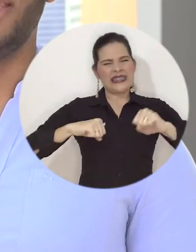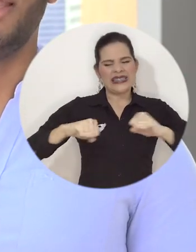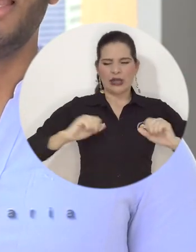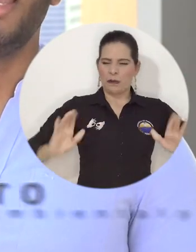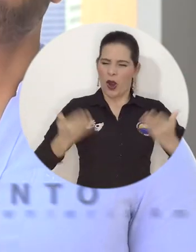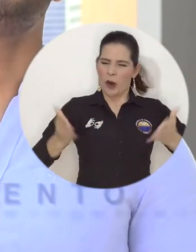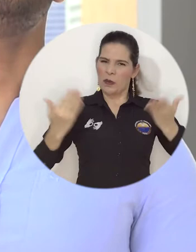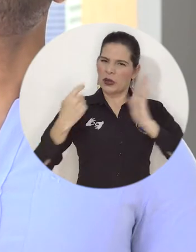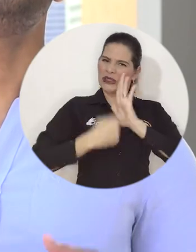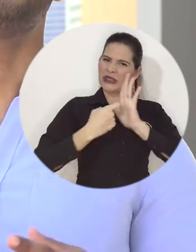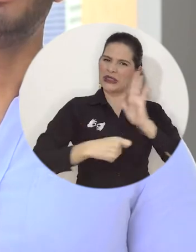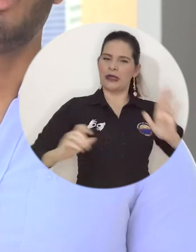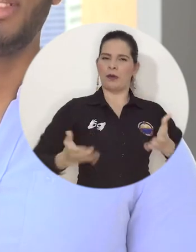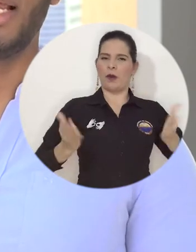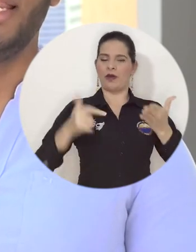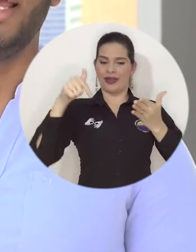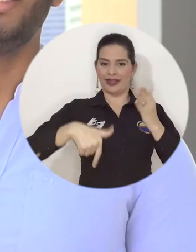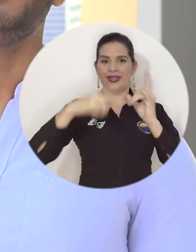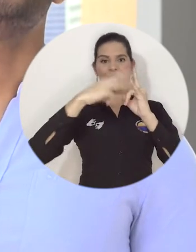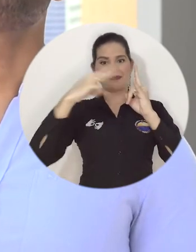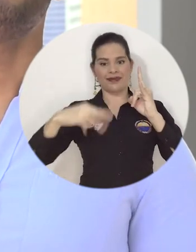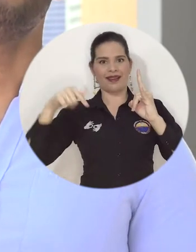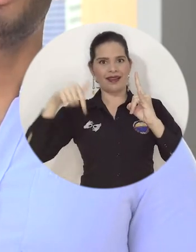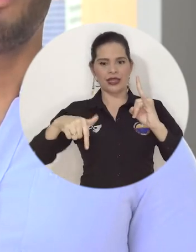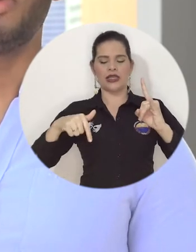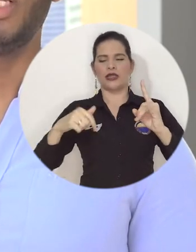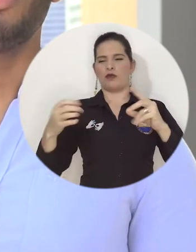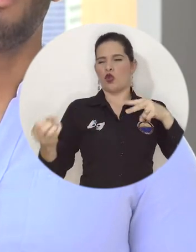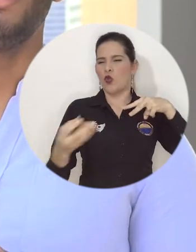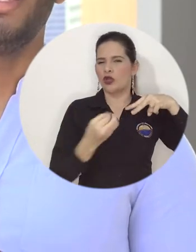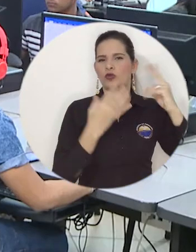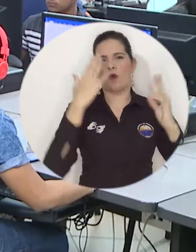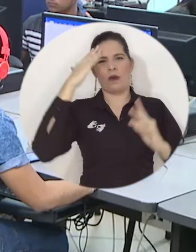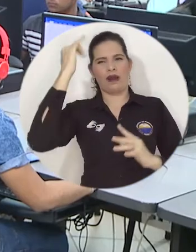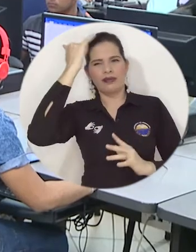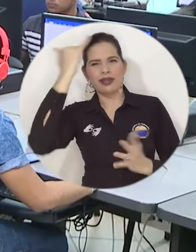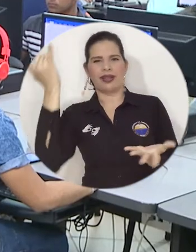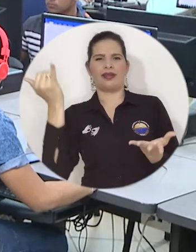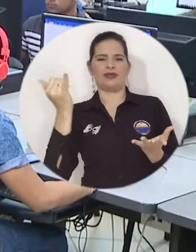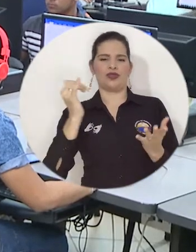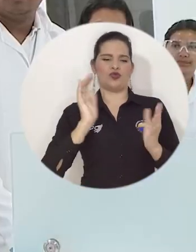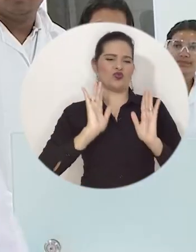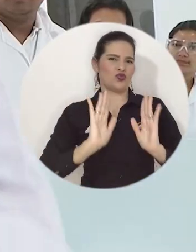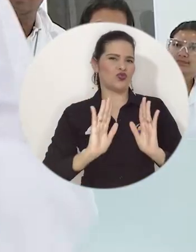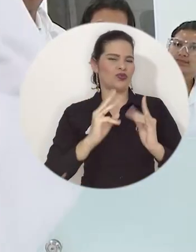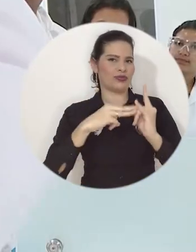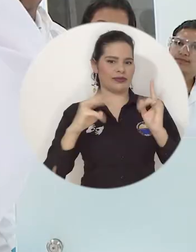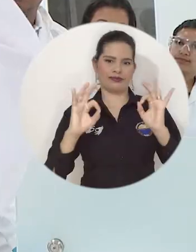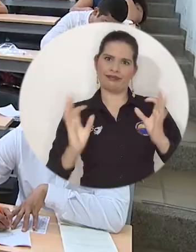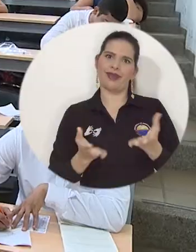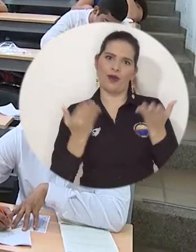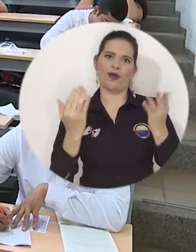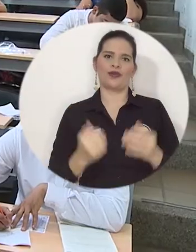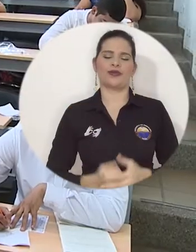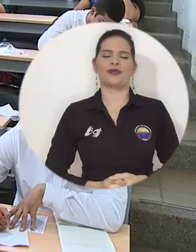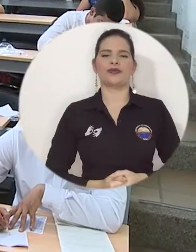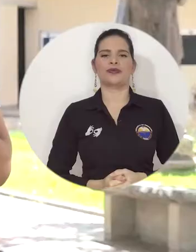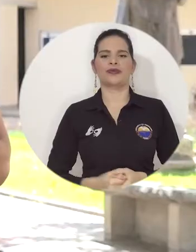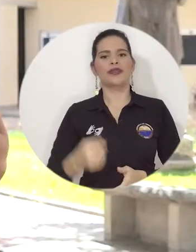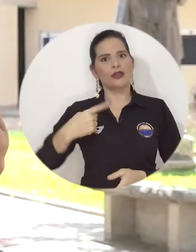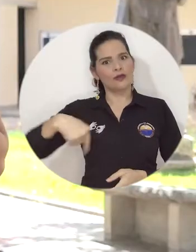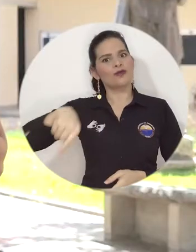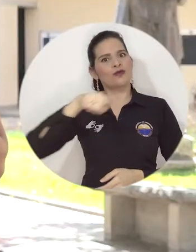hemos quedado aquí. Hemos seguido aumentando nuestra calidad en todos nuestros procesos educativos, académicos,